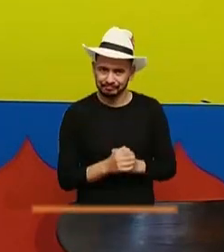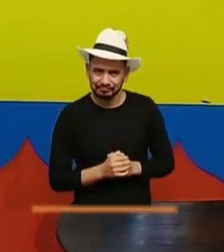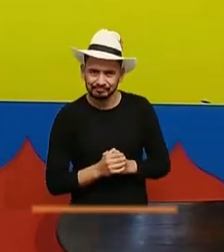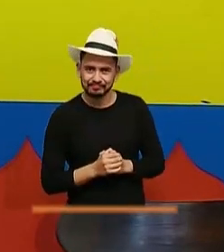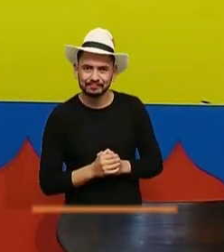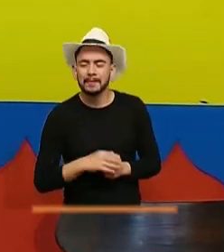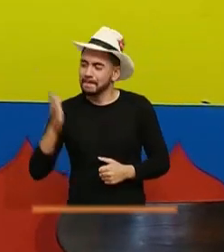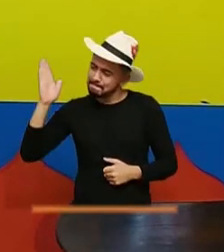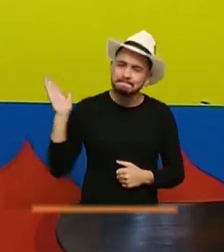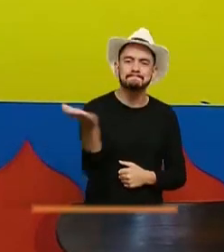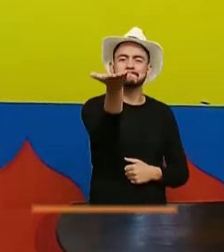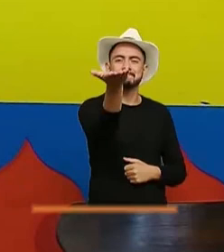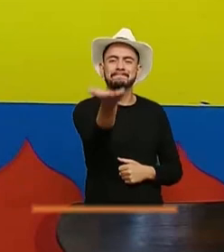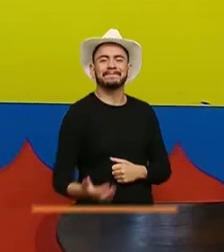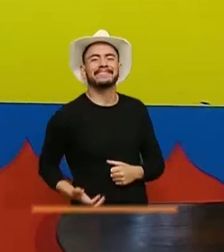nosotros.